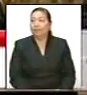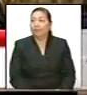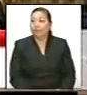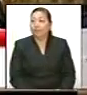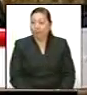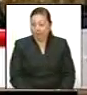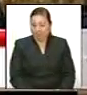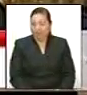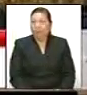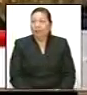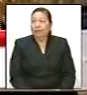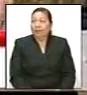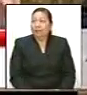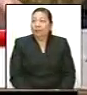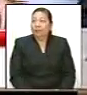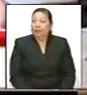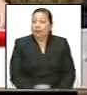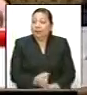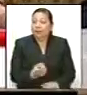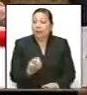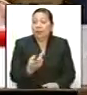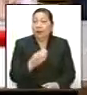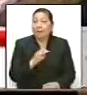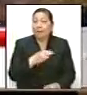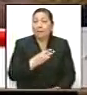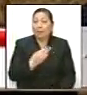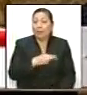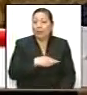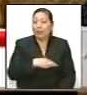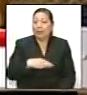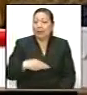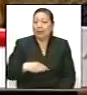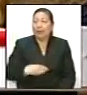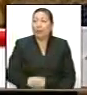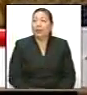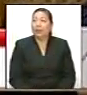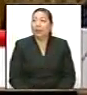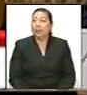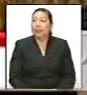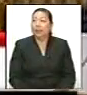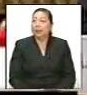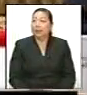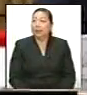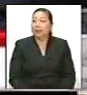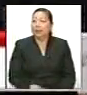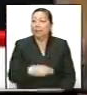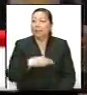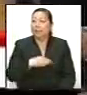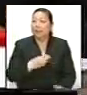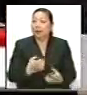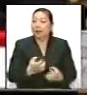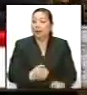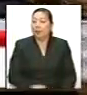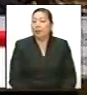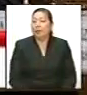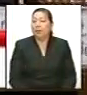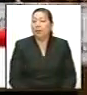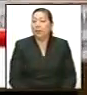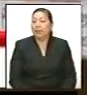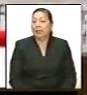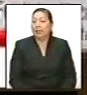Se agradece la presencia del señor Salvador Garzola Labarte, presidente del Consejo de Ministros, igualmente del señor Carlos Oliva Neira, ministro de Economía y Finanzas. Siendo